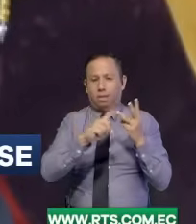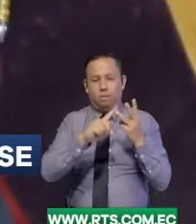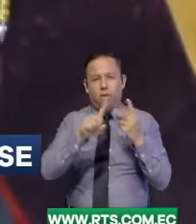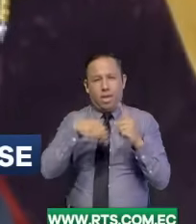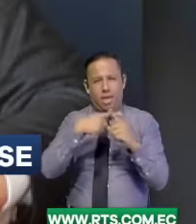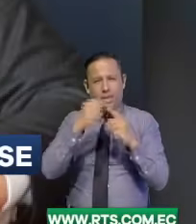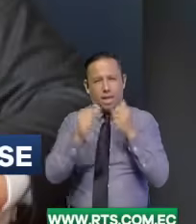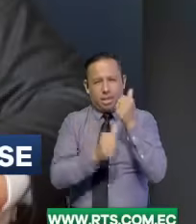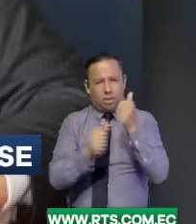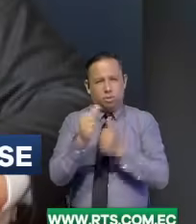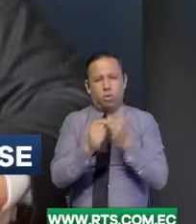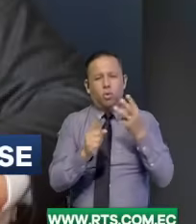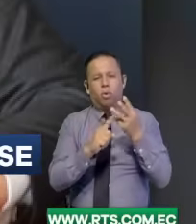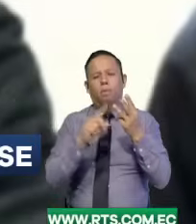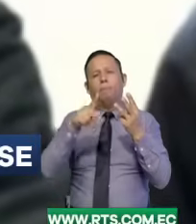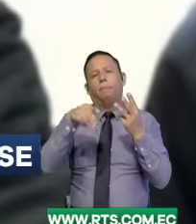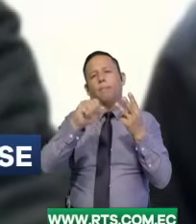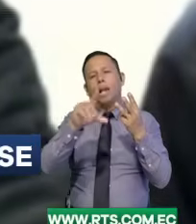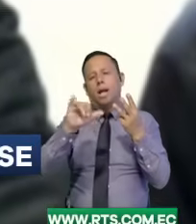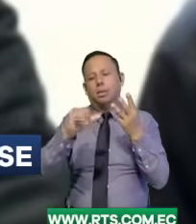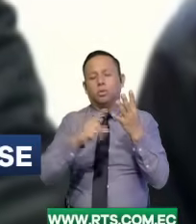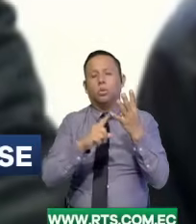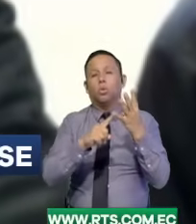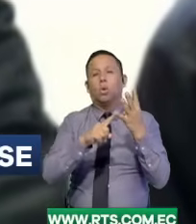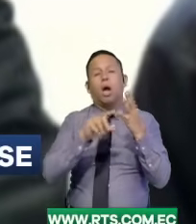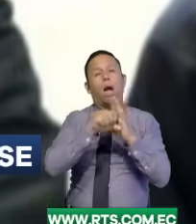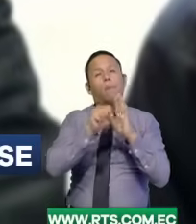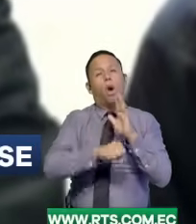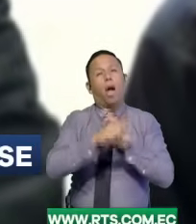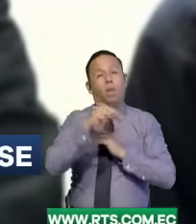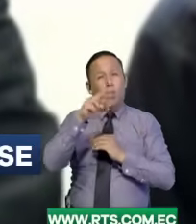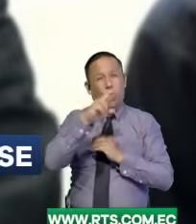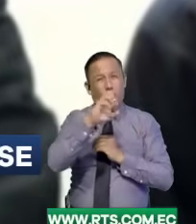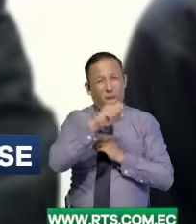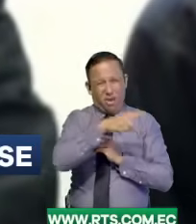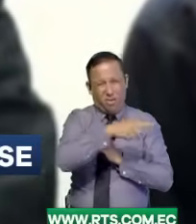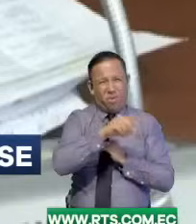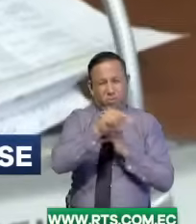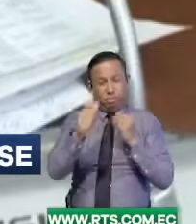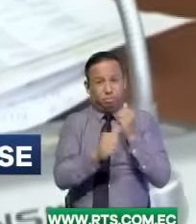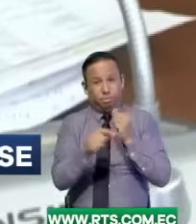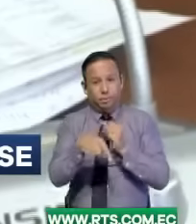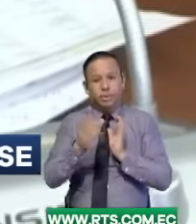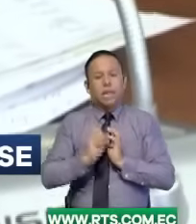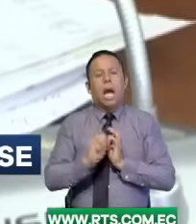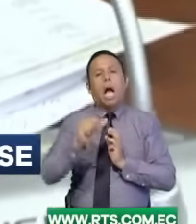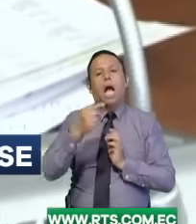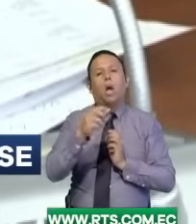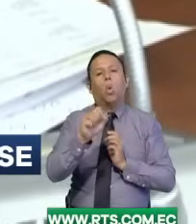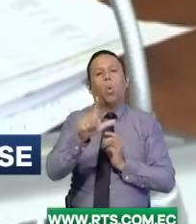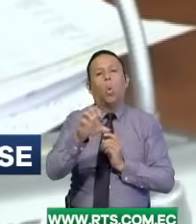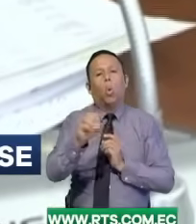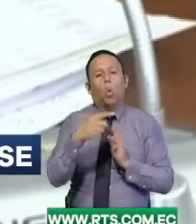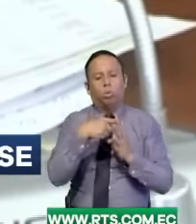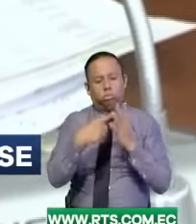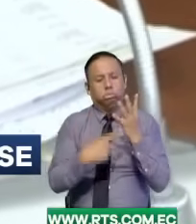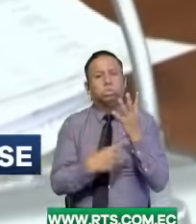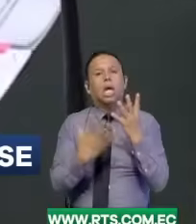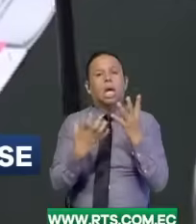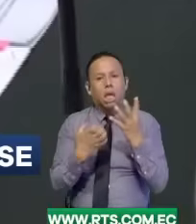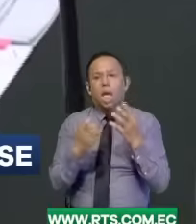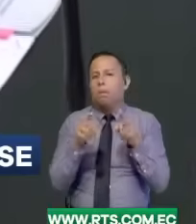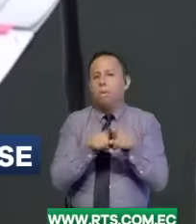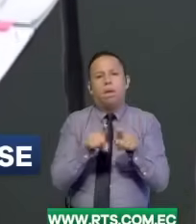de Wilman Terán, Alex Palacios, y el abogado de Leandro Norero, Elive Angulo, también pretenden acogerse a un procedimiento